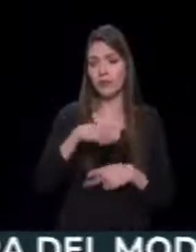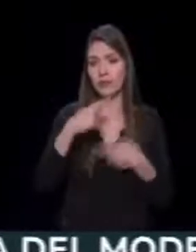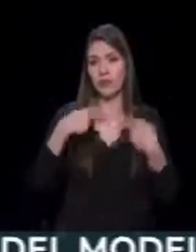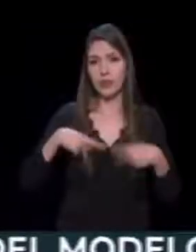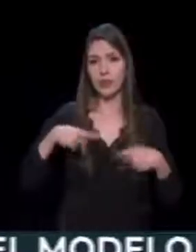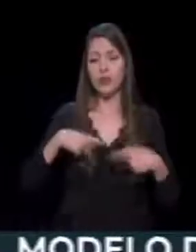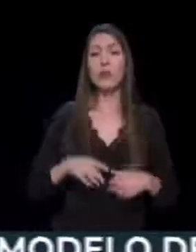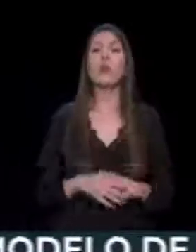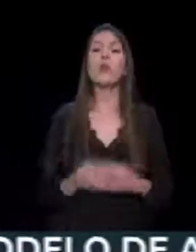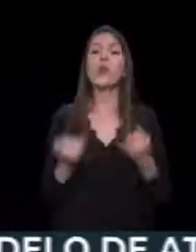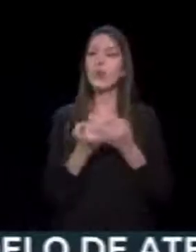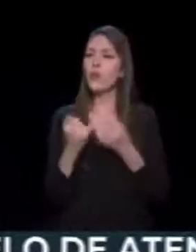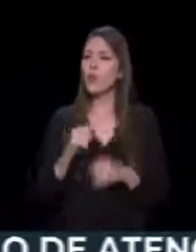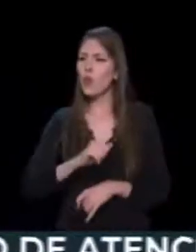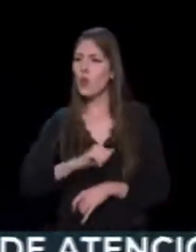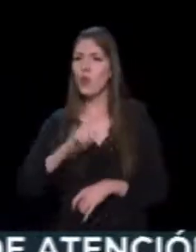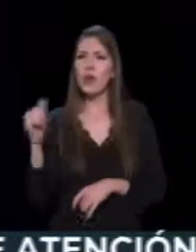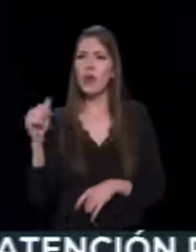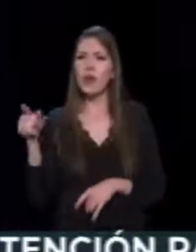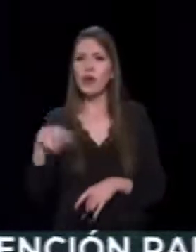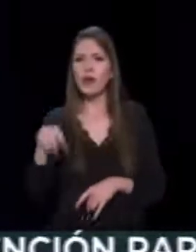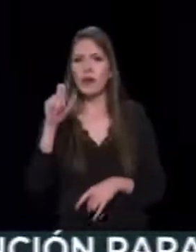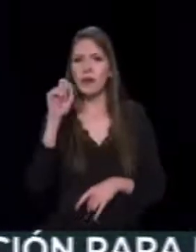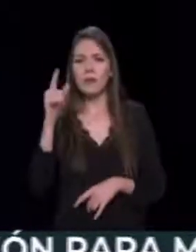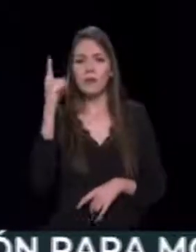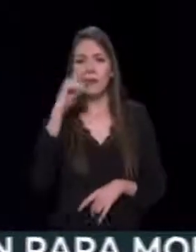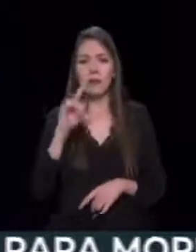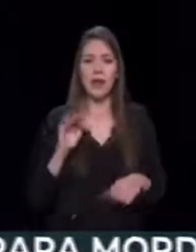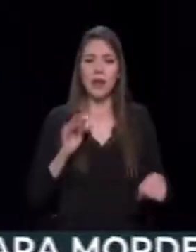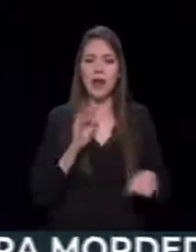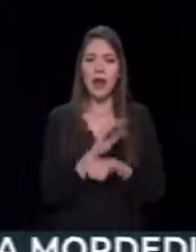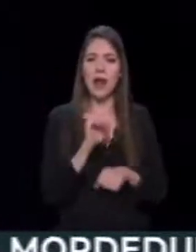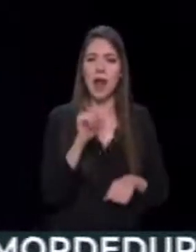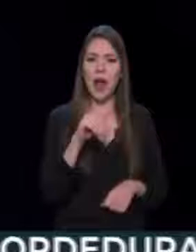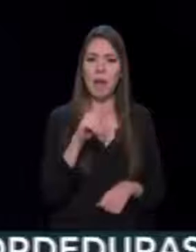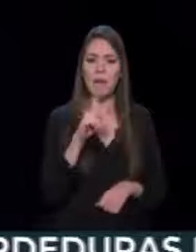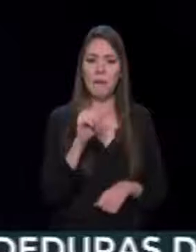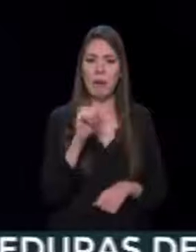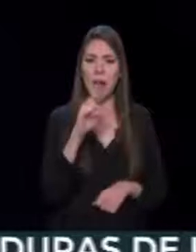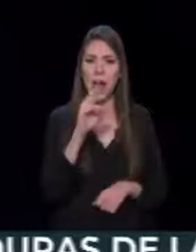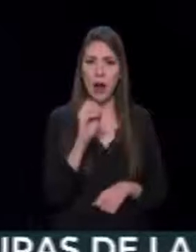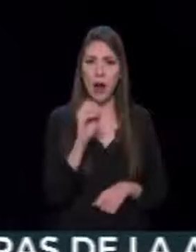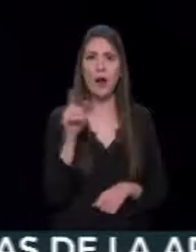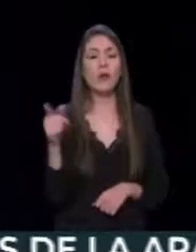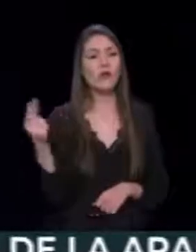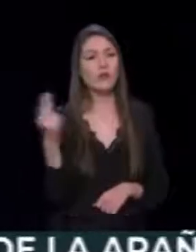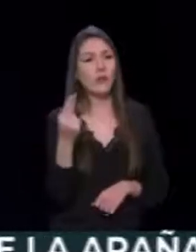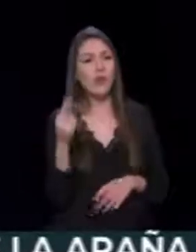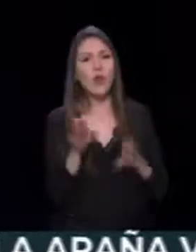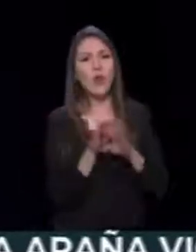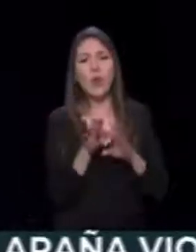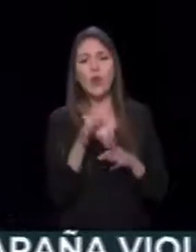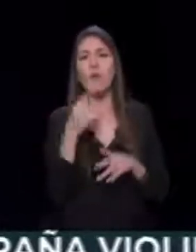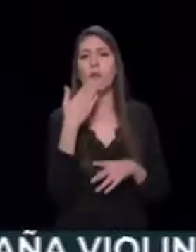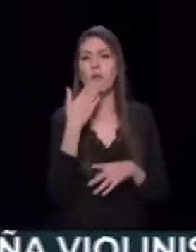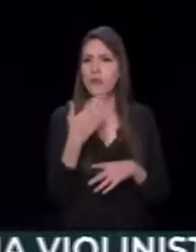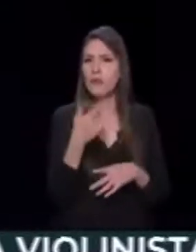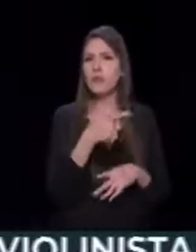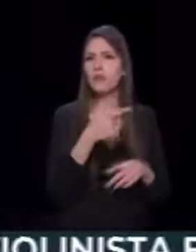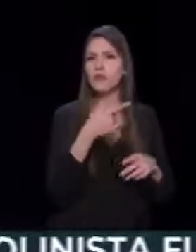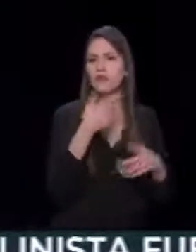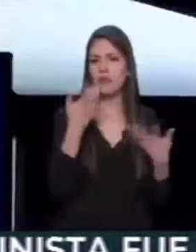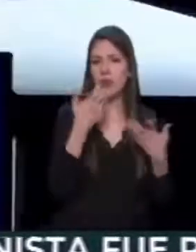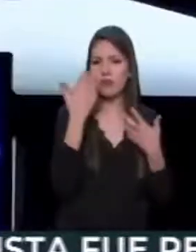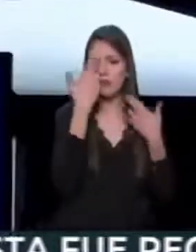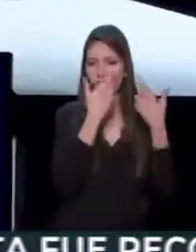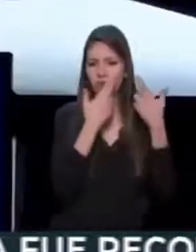está presentando para revisar el recurso de amparo, poner candados. Claro. Eso creo que también abre un muy buen debate, porque, bueno, lo